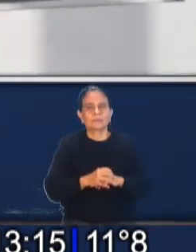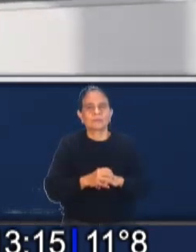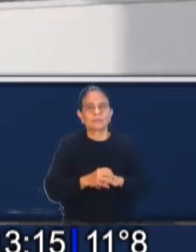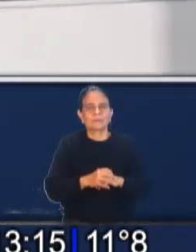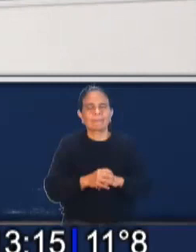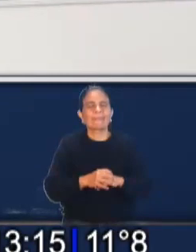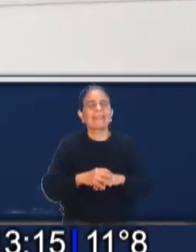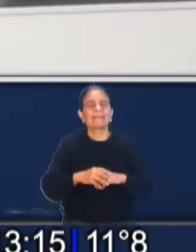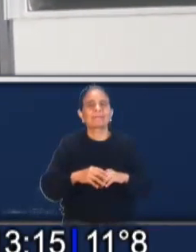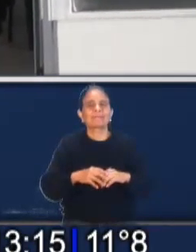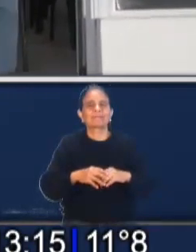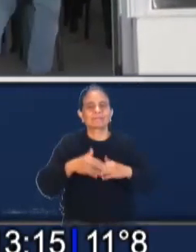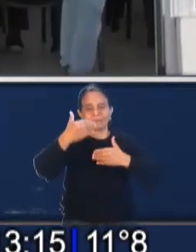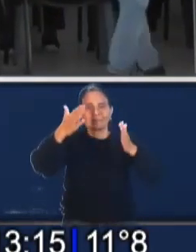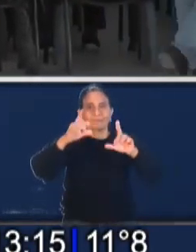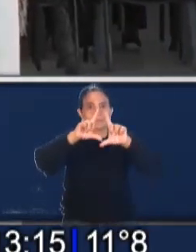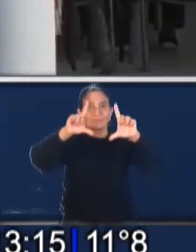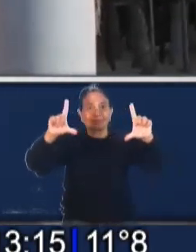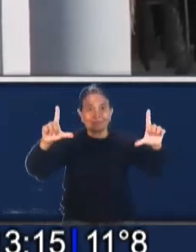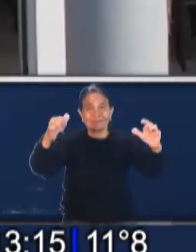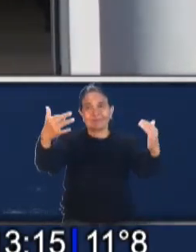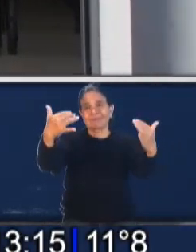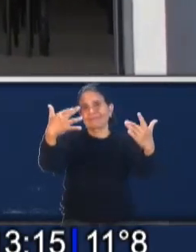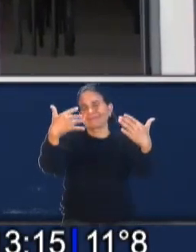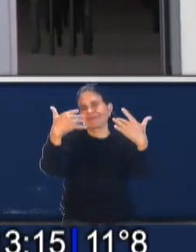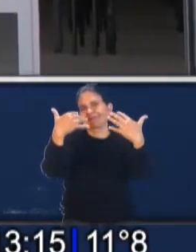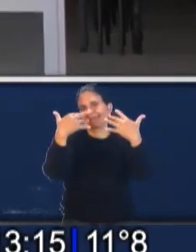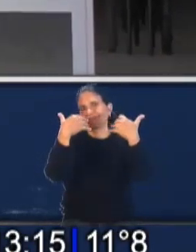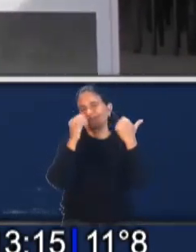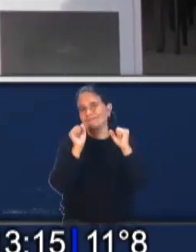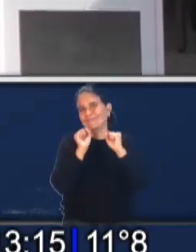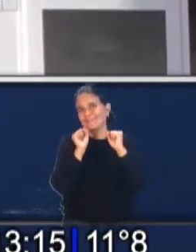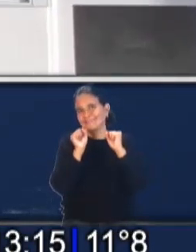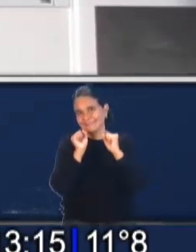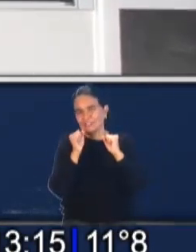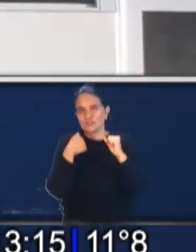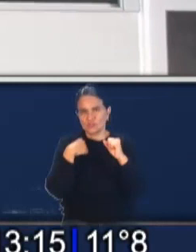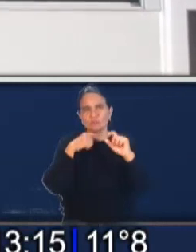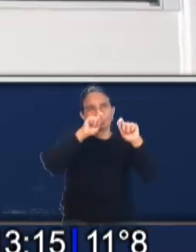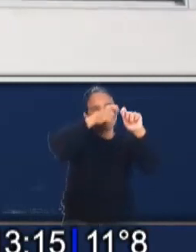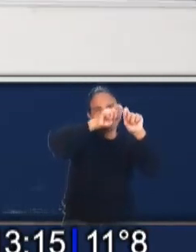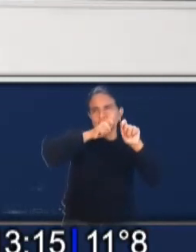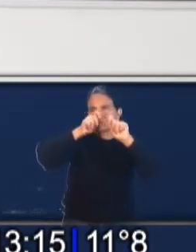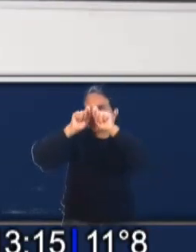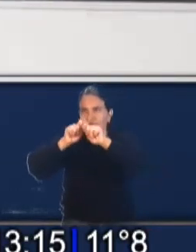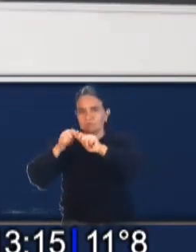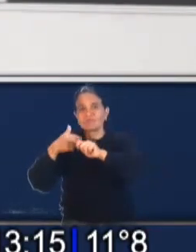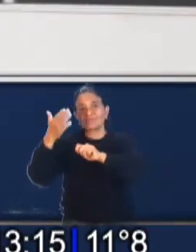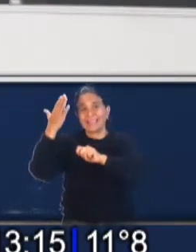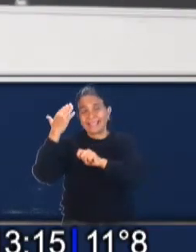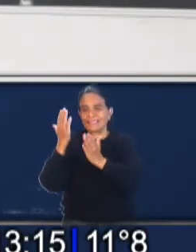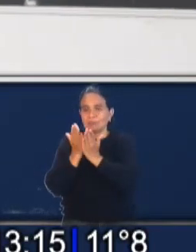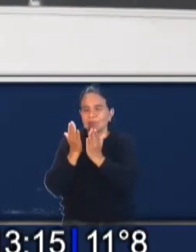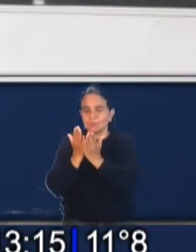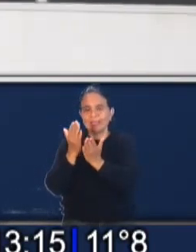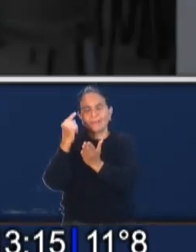de refrigeración. Hace un tiempo que quería hacer algo como esto, lo que pasa que lo más cerca que tenía era Dolores